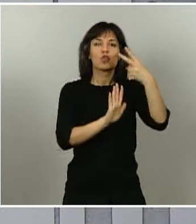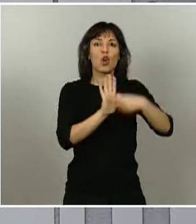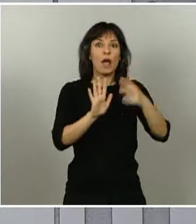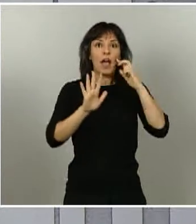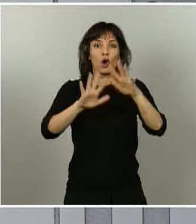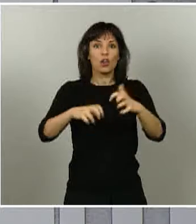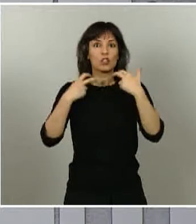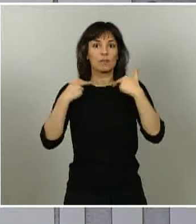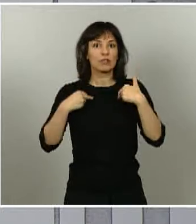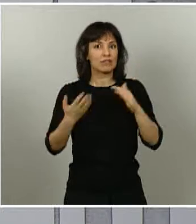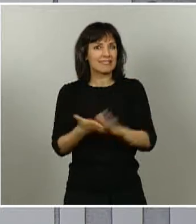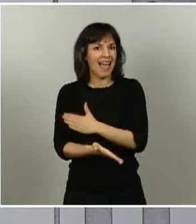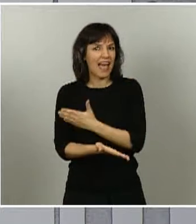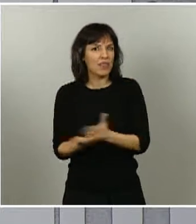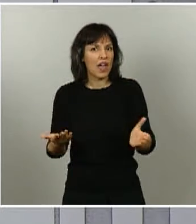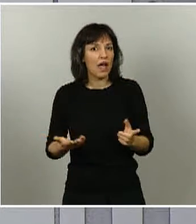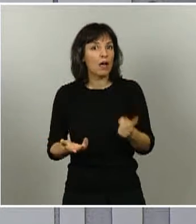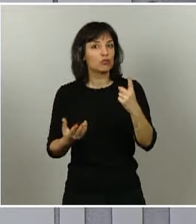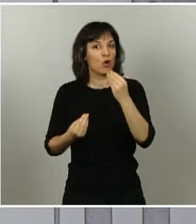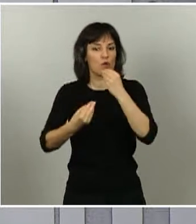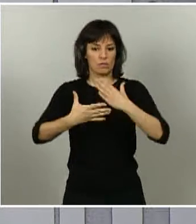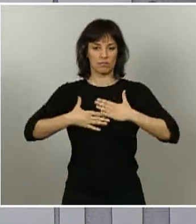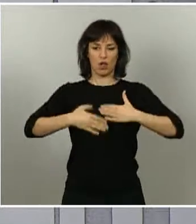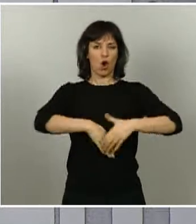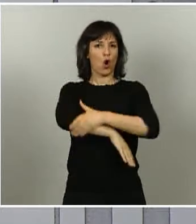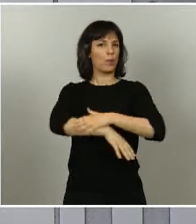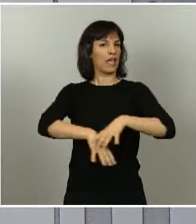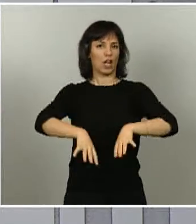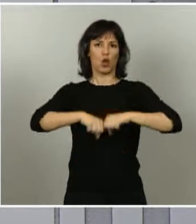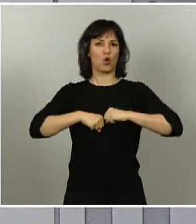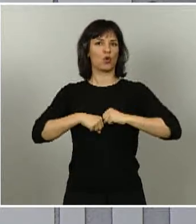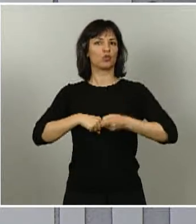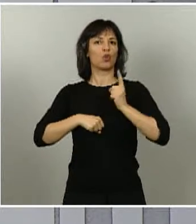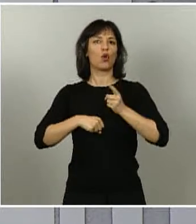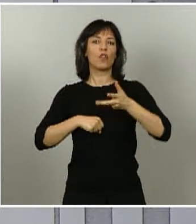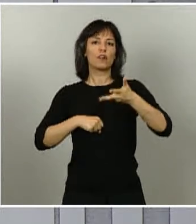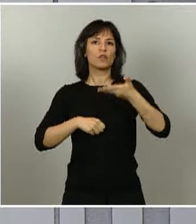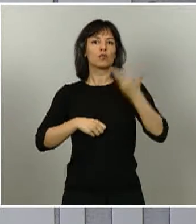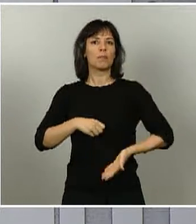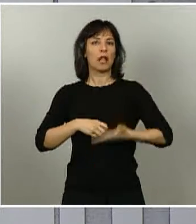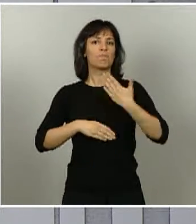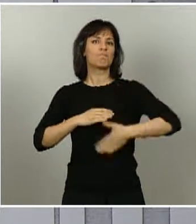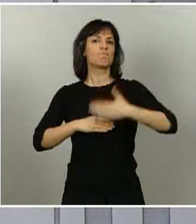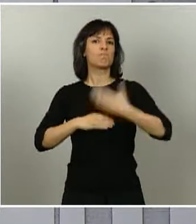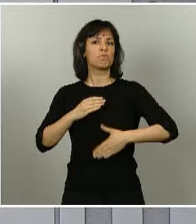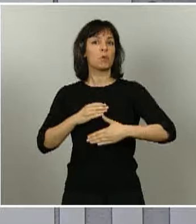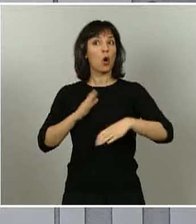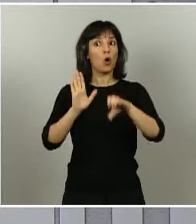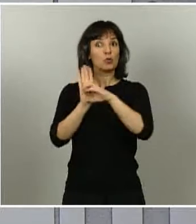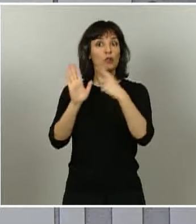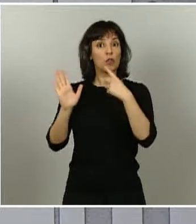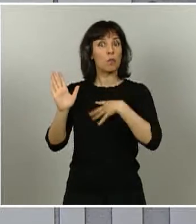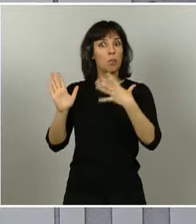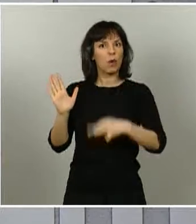en manos del Gobierno la restricción de un derecho fundamental, según ellos, posible en el marco constitucional? Nosotros creemos que no es posible,